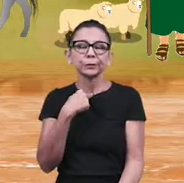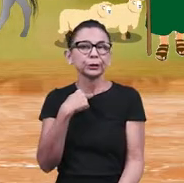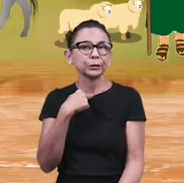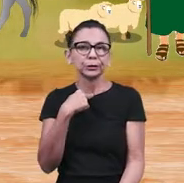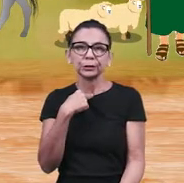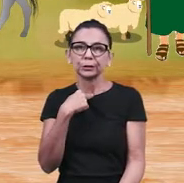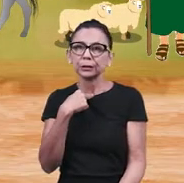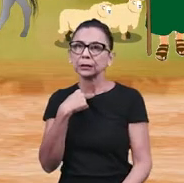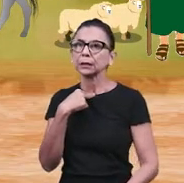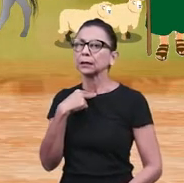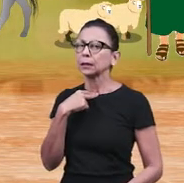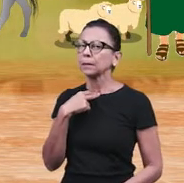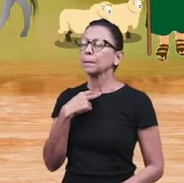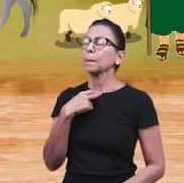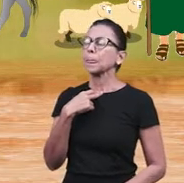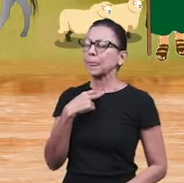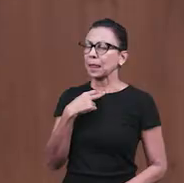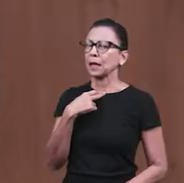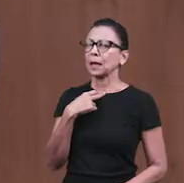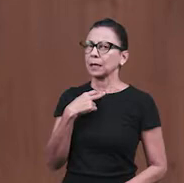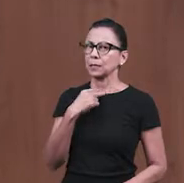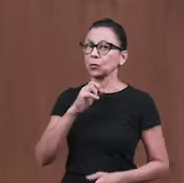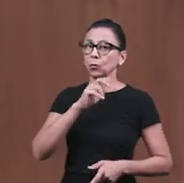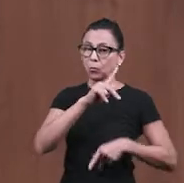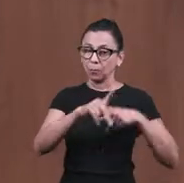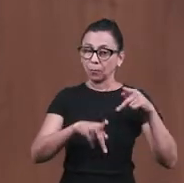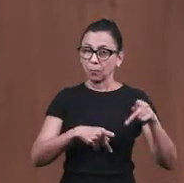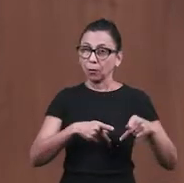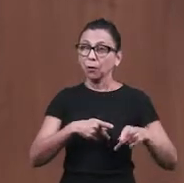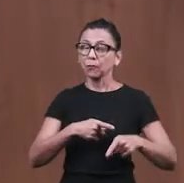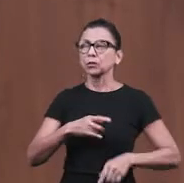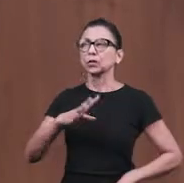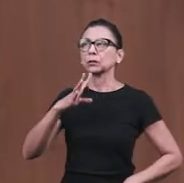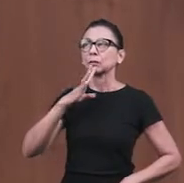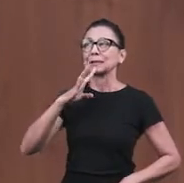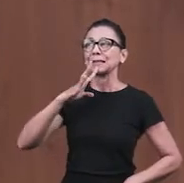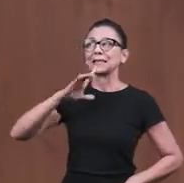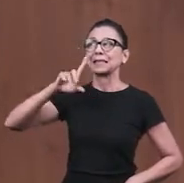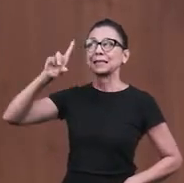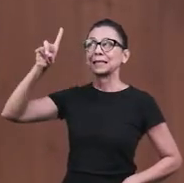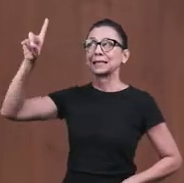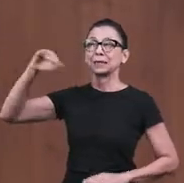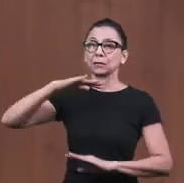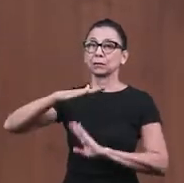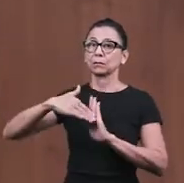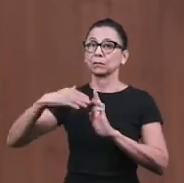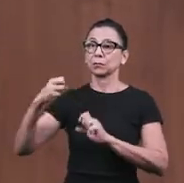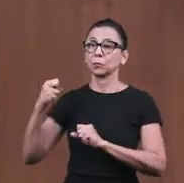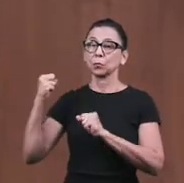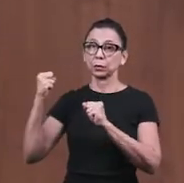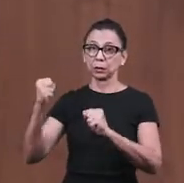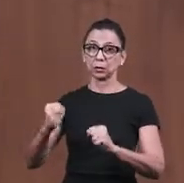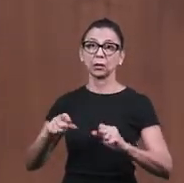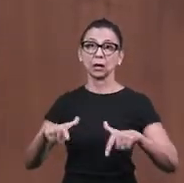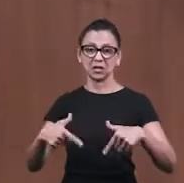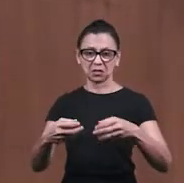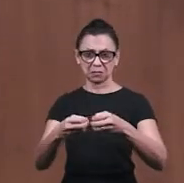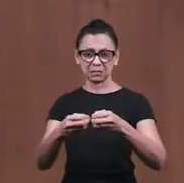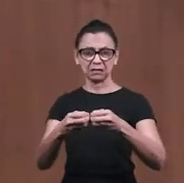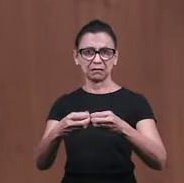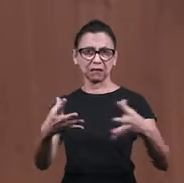bien, porque ellos ya conocían y servían al Dios Israel, al Dios Todopoderoso que hace milagros y